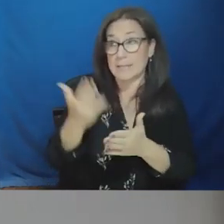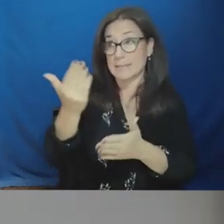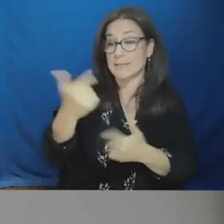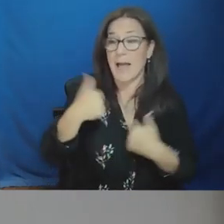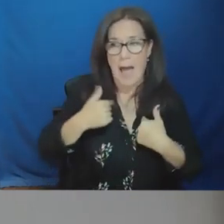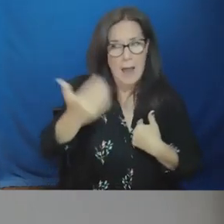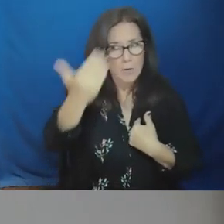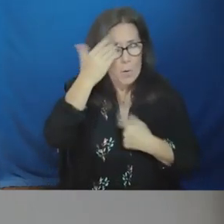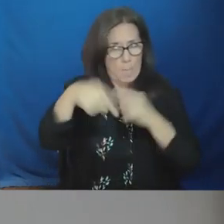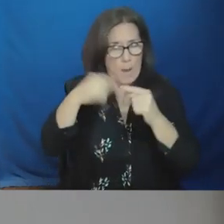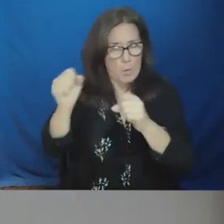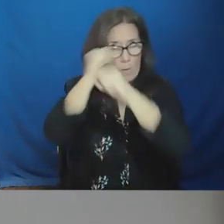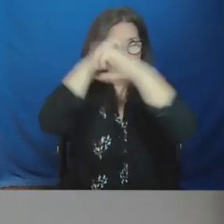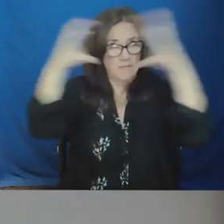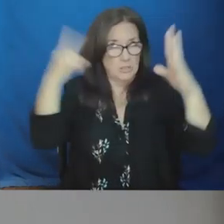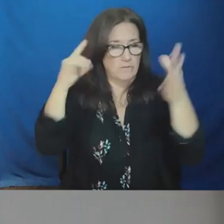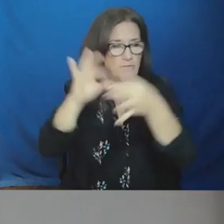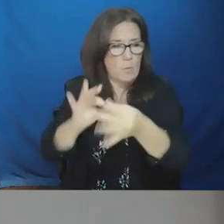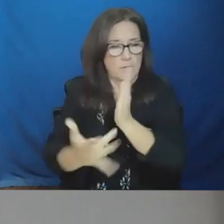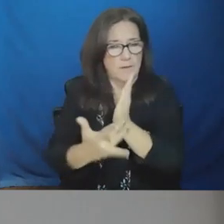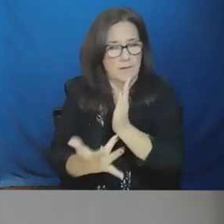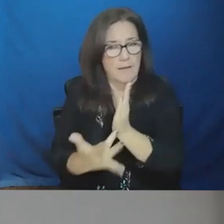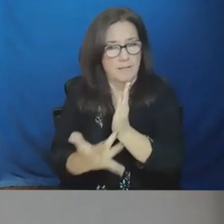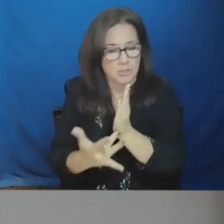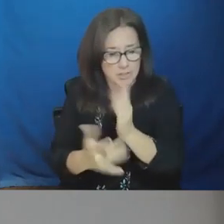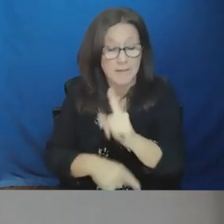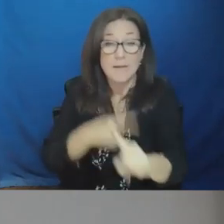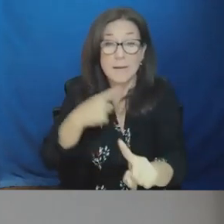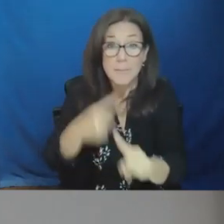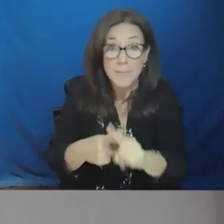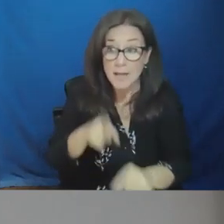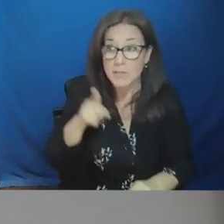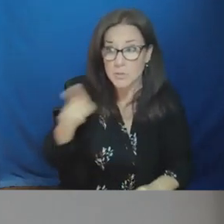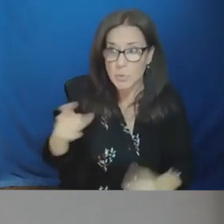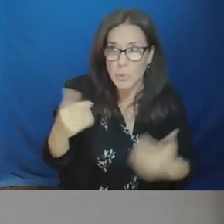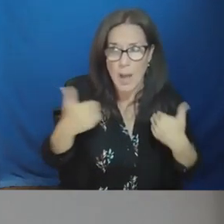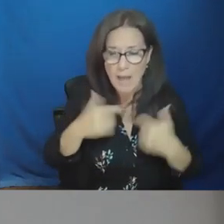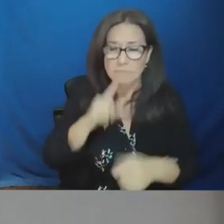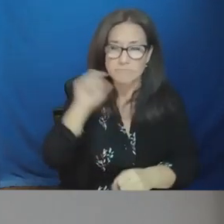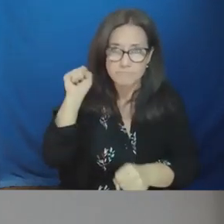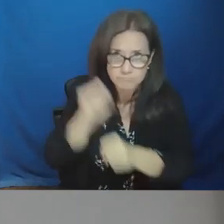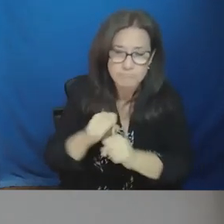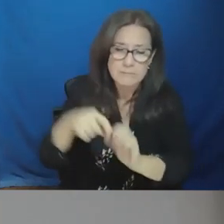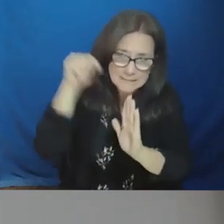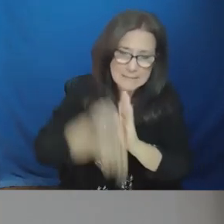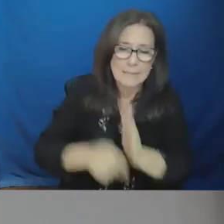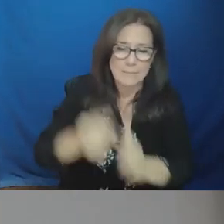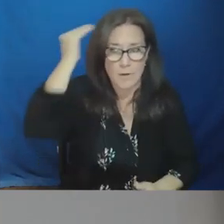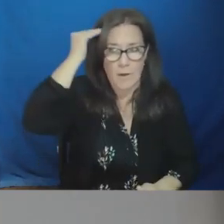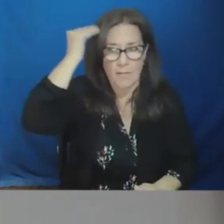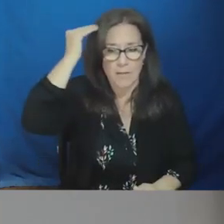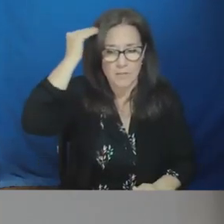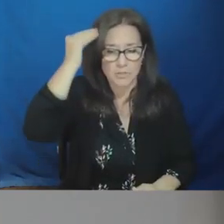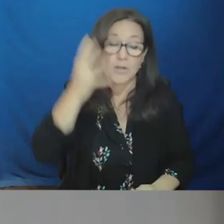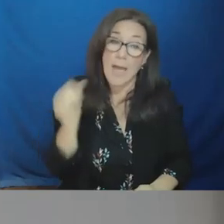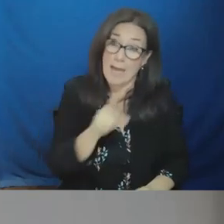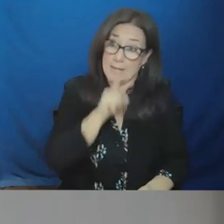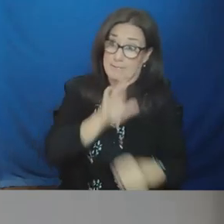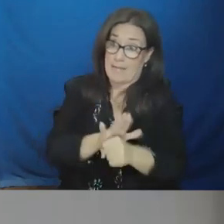puesto yo siempre estoy muy impresionada yo sé cuál es su visión para la tecnología y el hecho de que usted